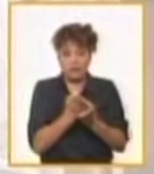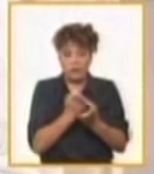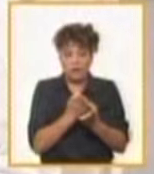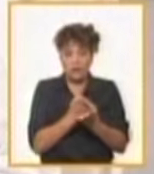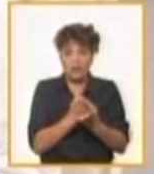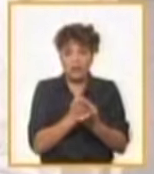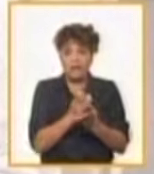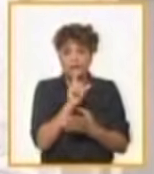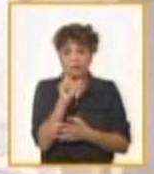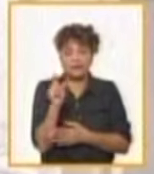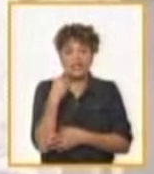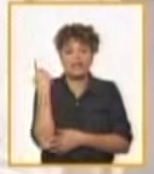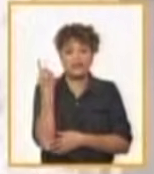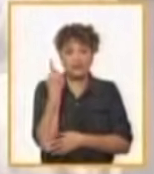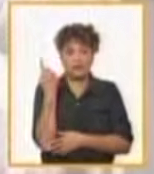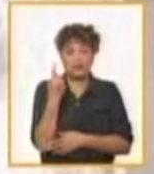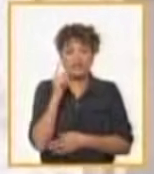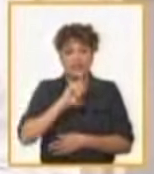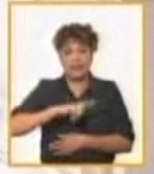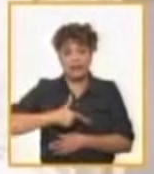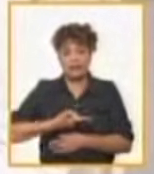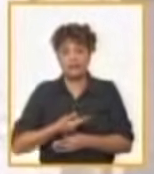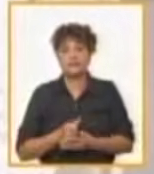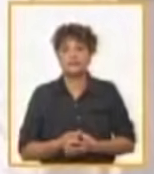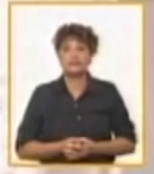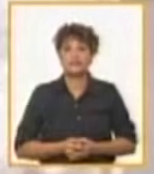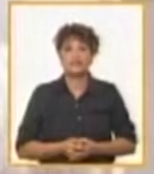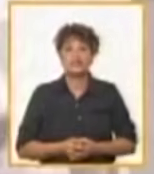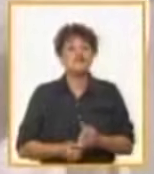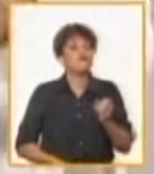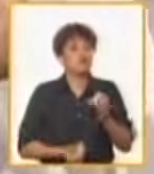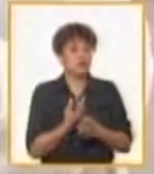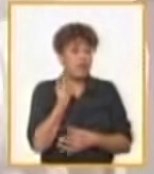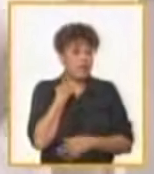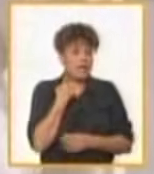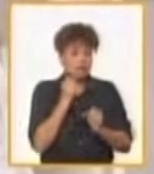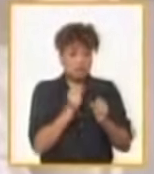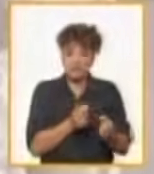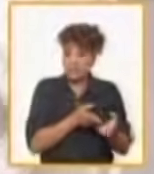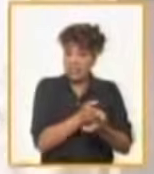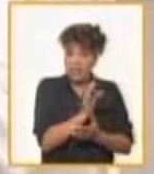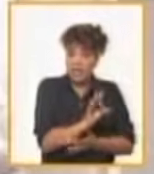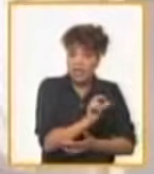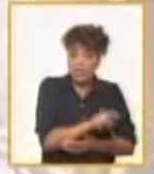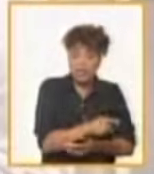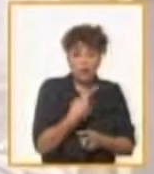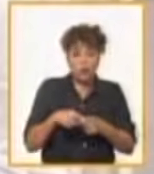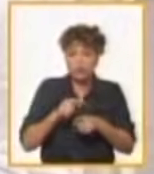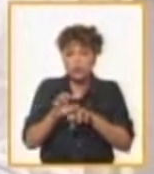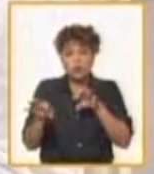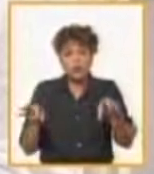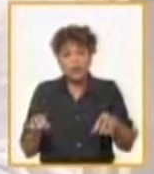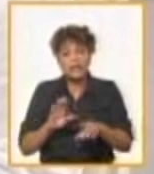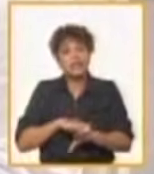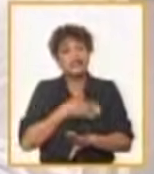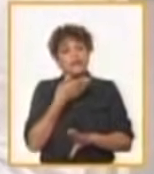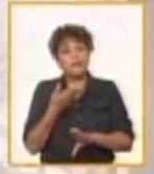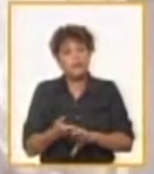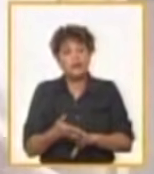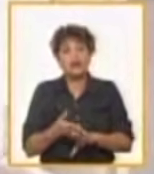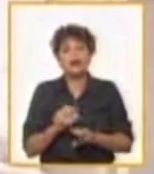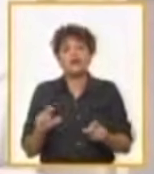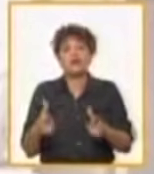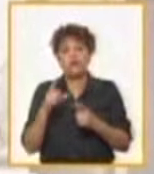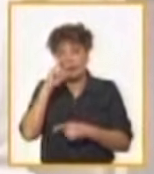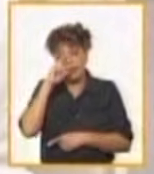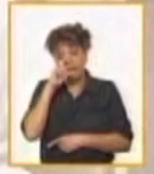las escuelas nacionales de arte, que todavía están allí también y en otros lados, y luego Elisa, que va a cumplir 50 años. Pero